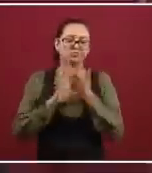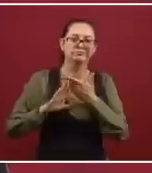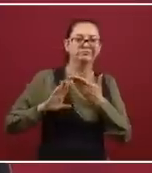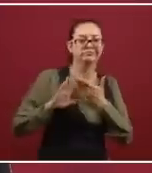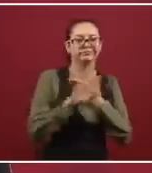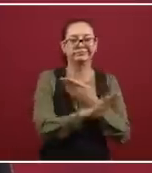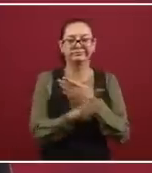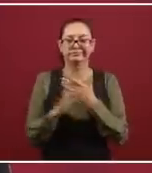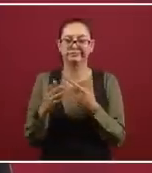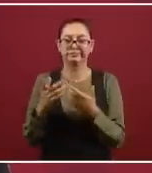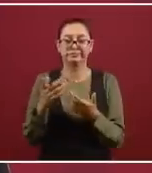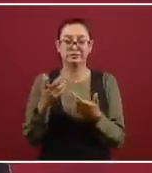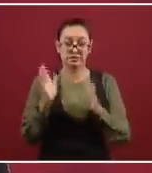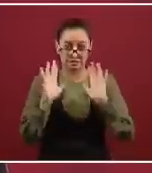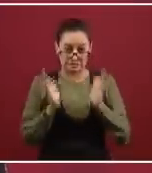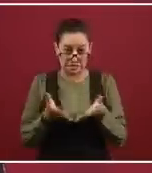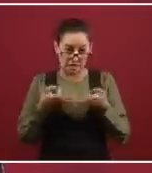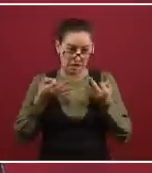que